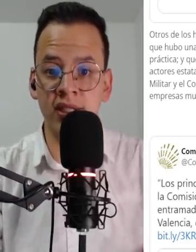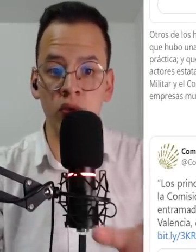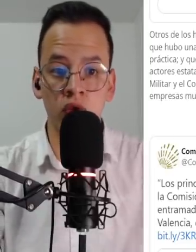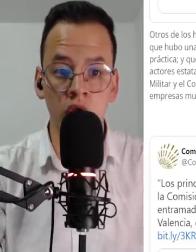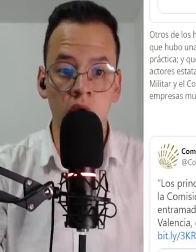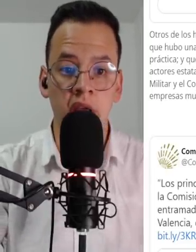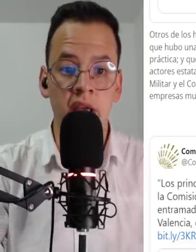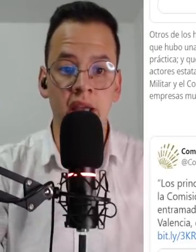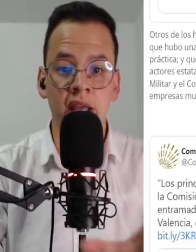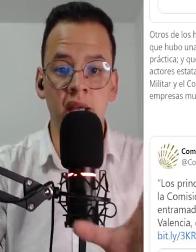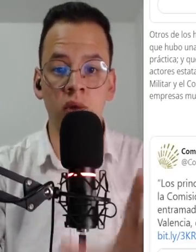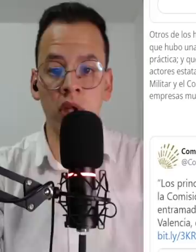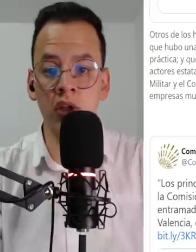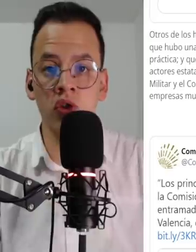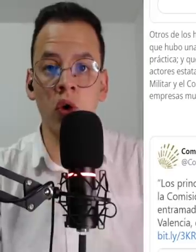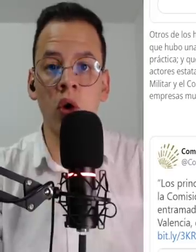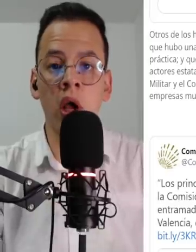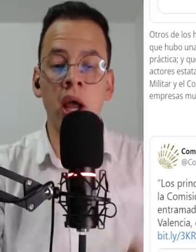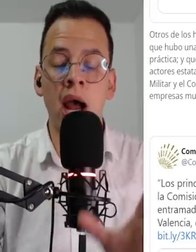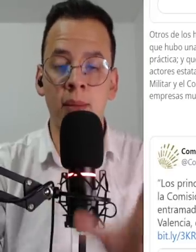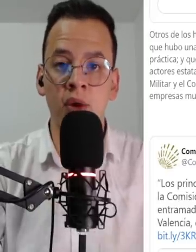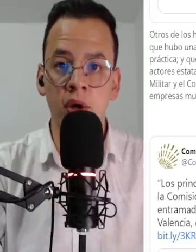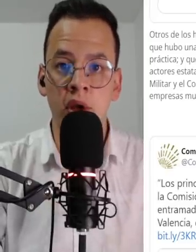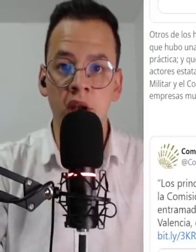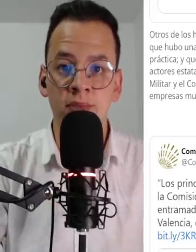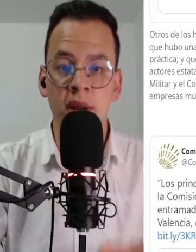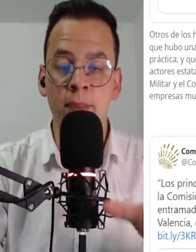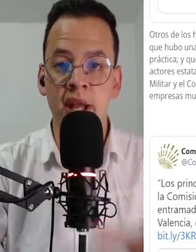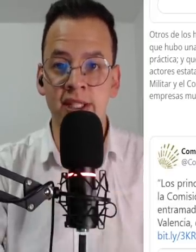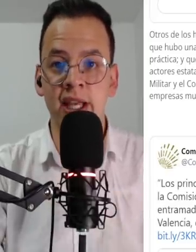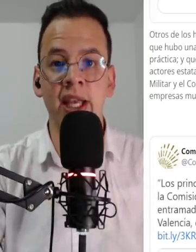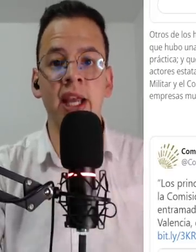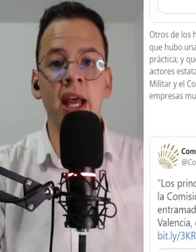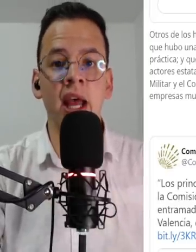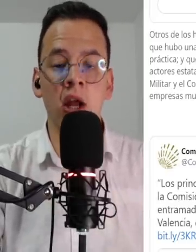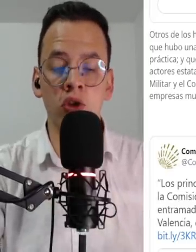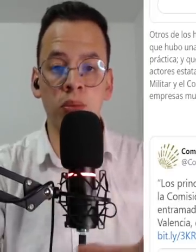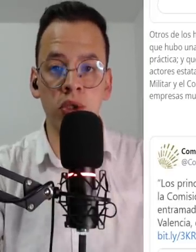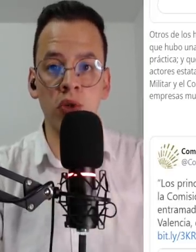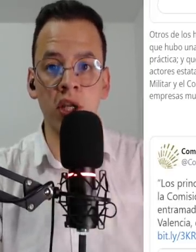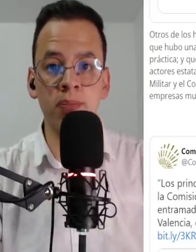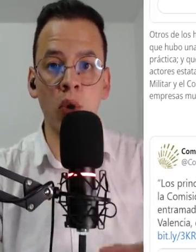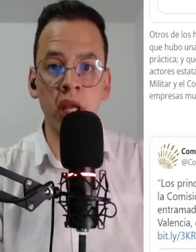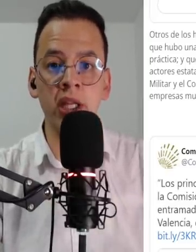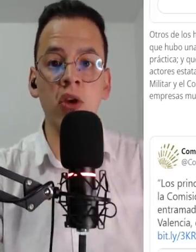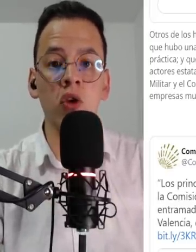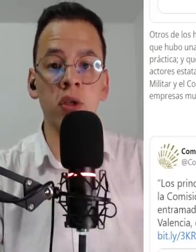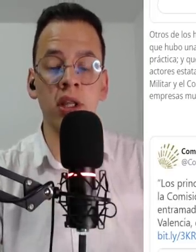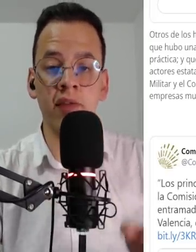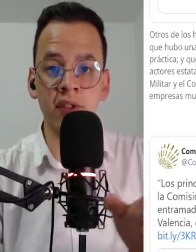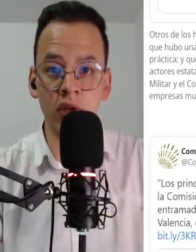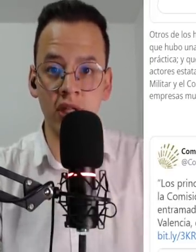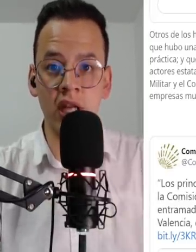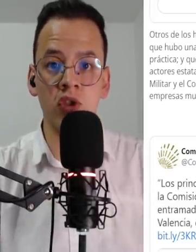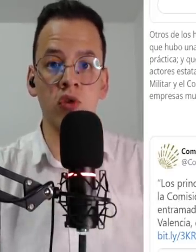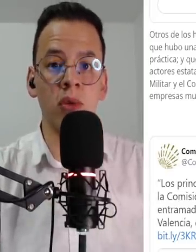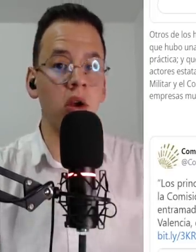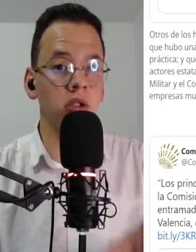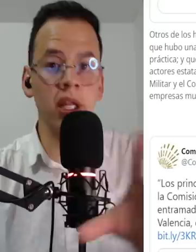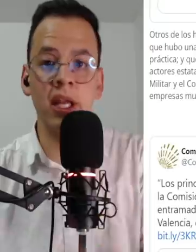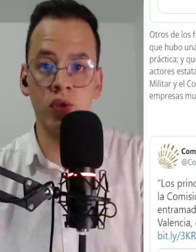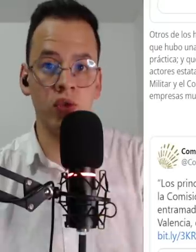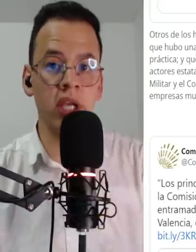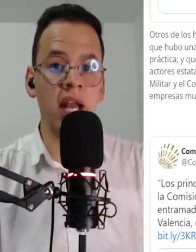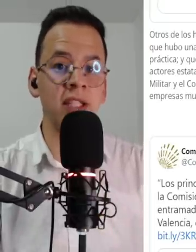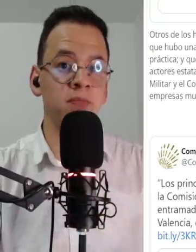institución que que utilizó álvaro uribe vélez para perseguir a los opositores políticos defensores de derechos humanos